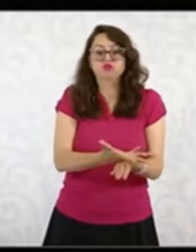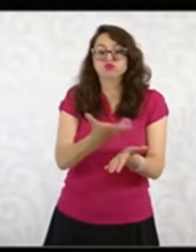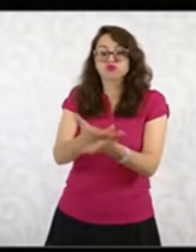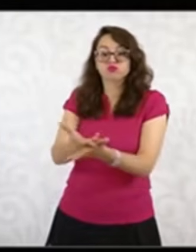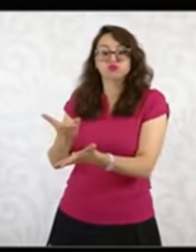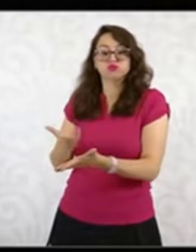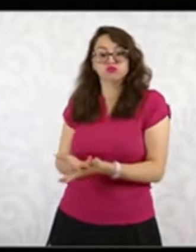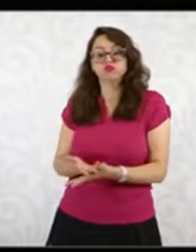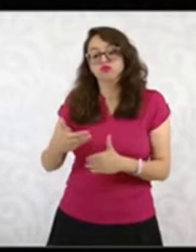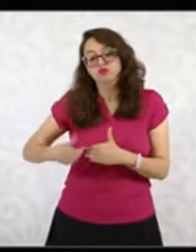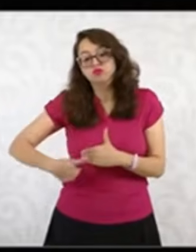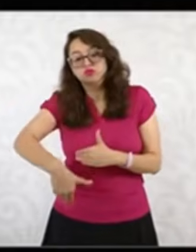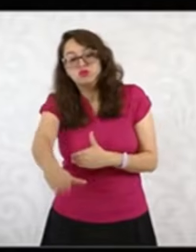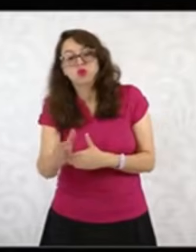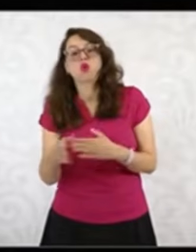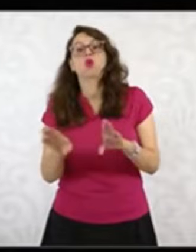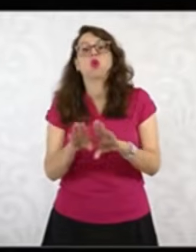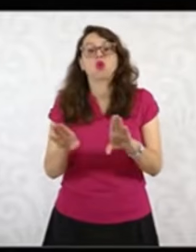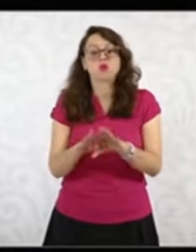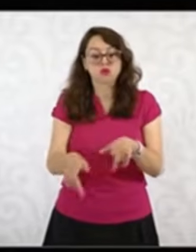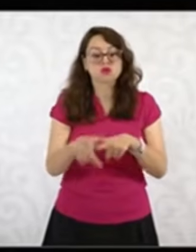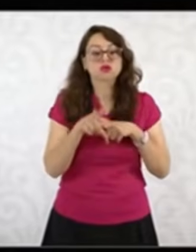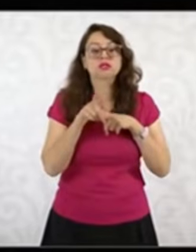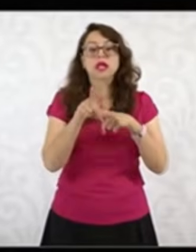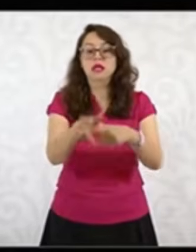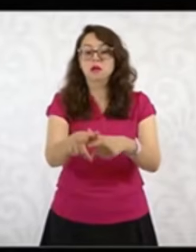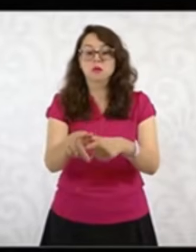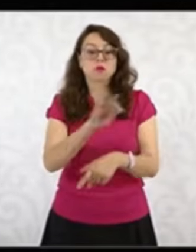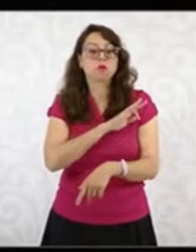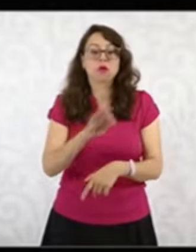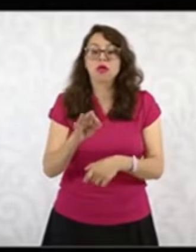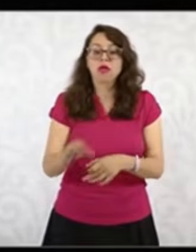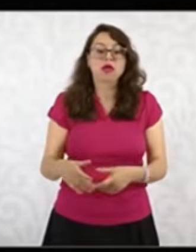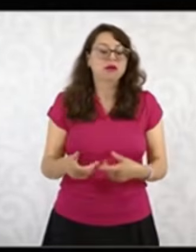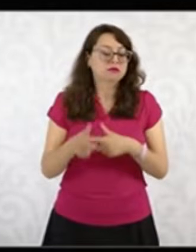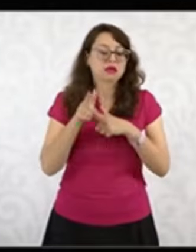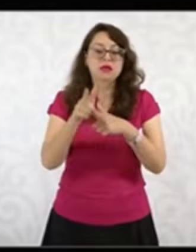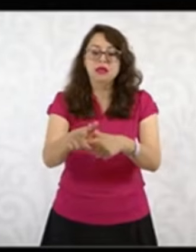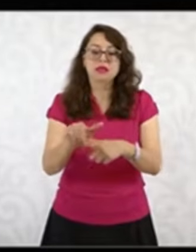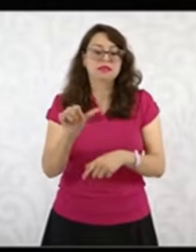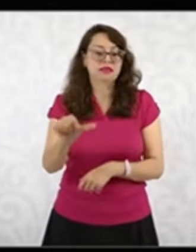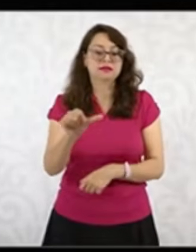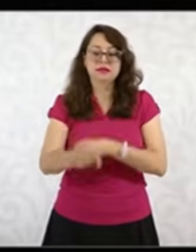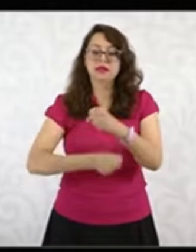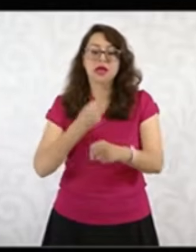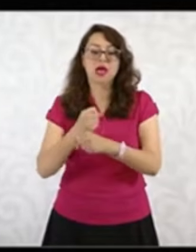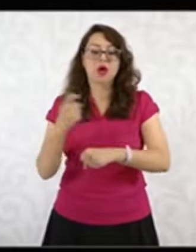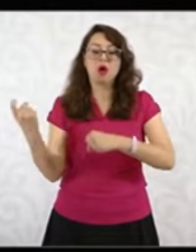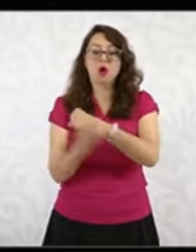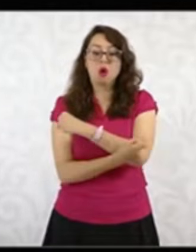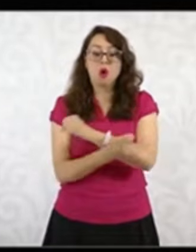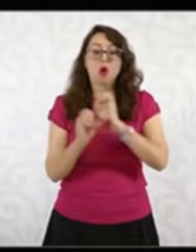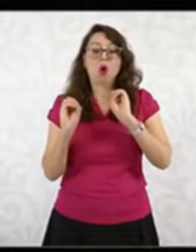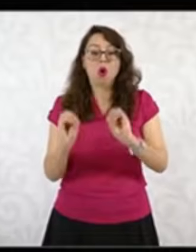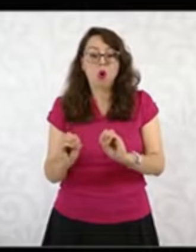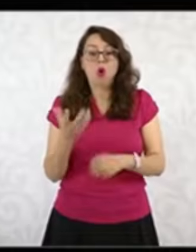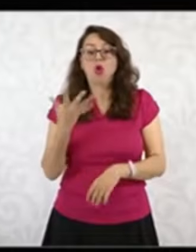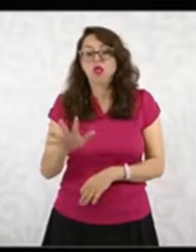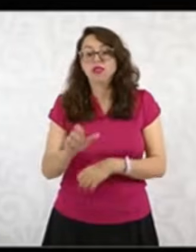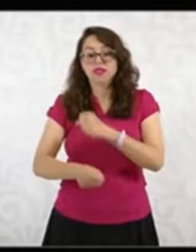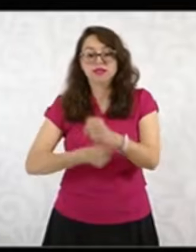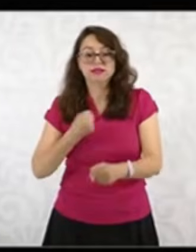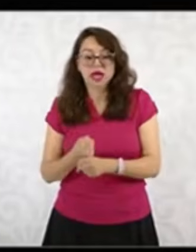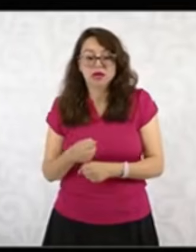sigue con el Tratado de Libre Comercio. Se puede extender automáticamente 16 años o puede mantenerse 10 años con revisiones